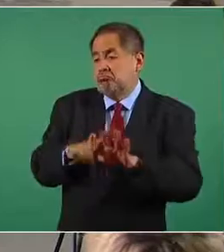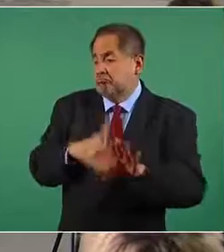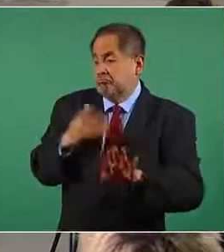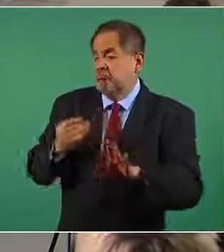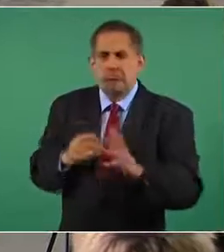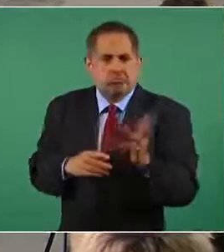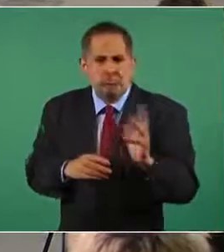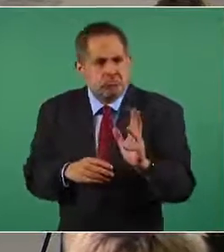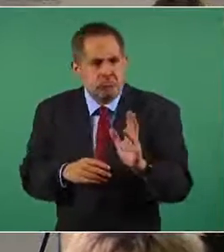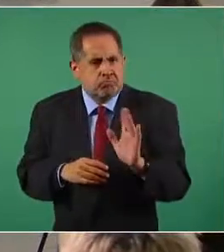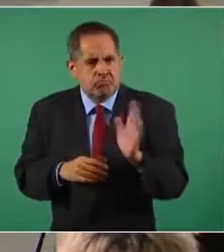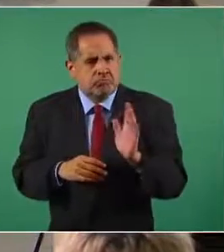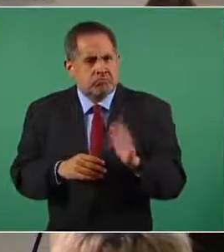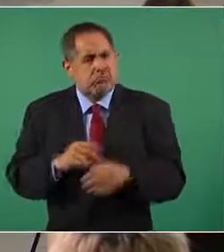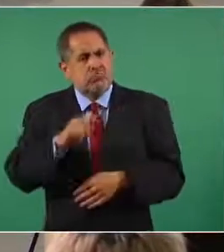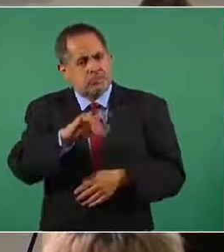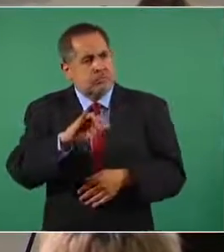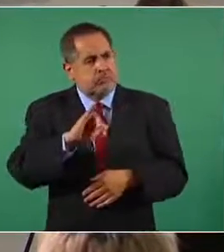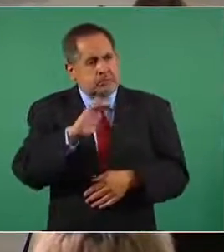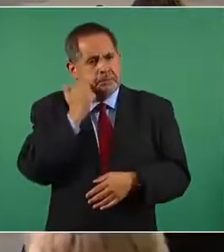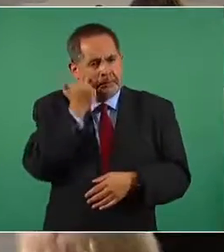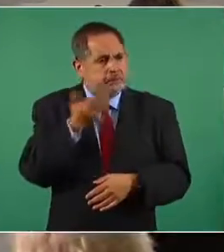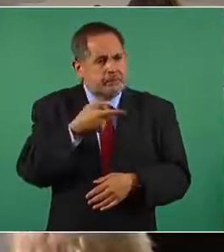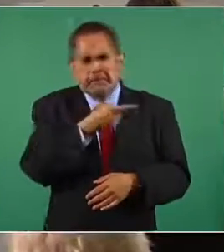o de mantener